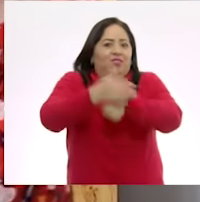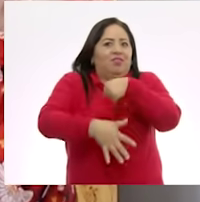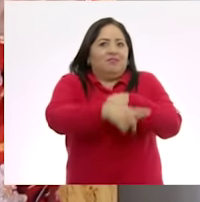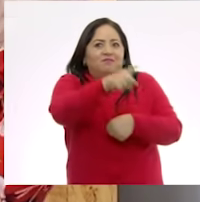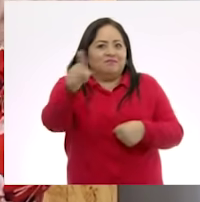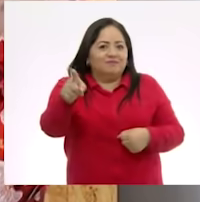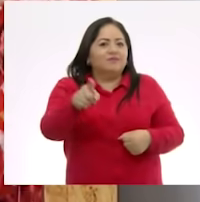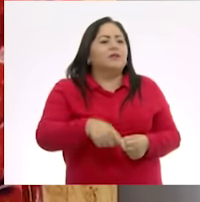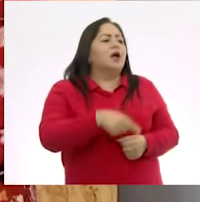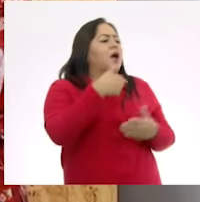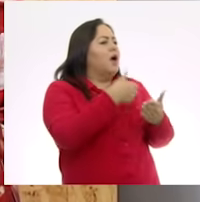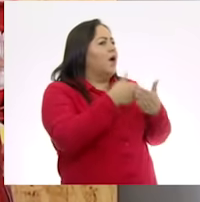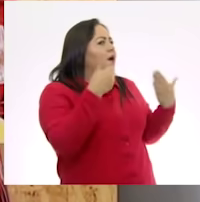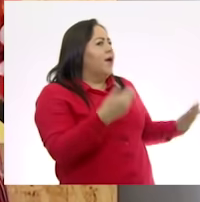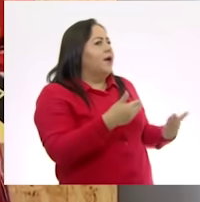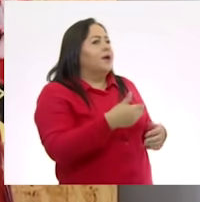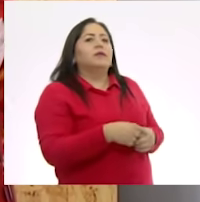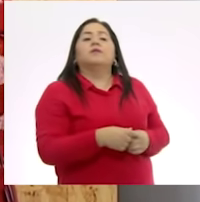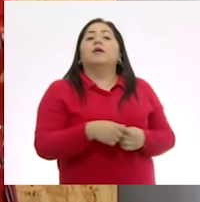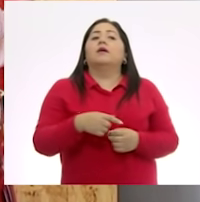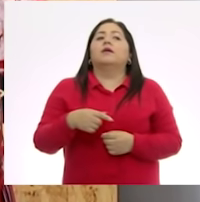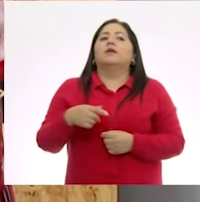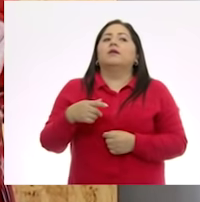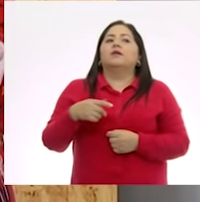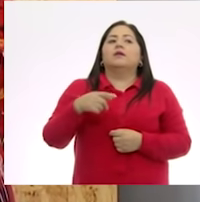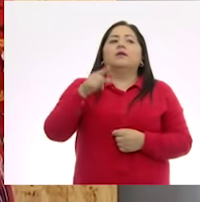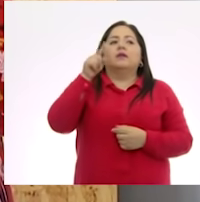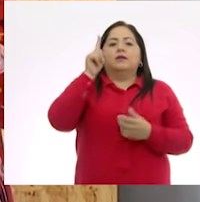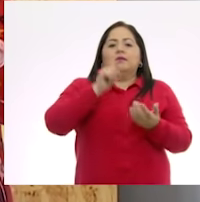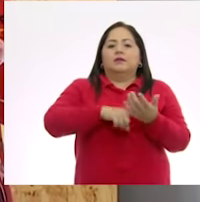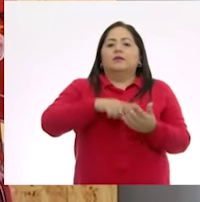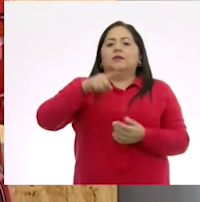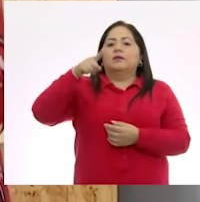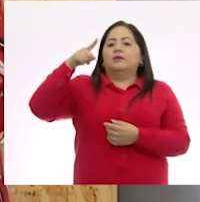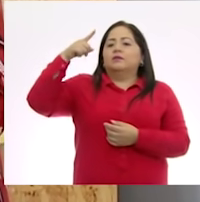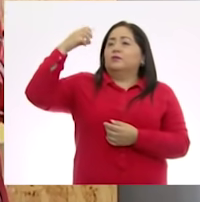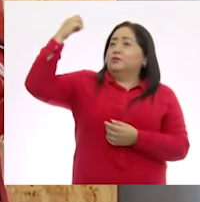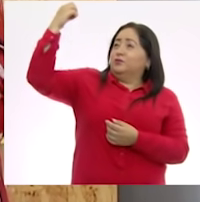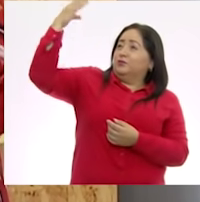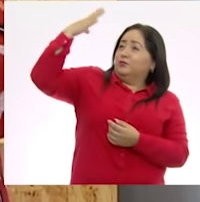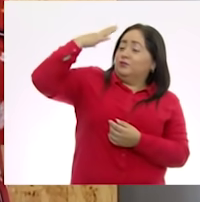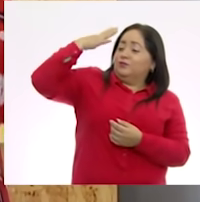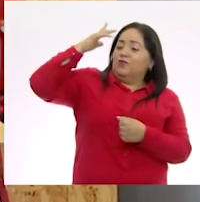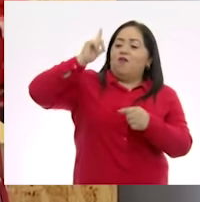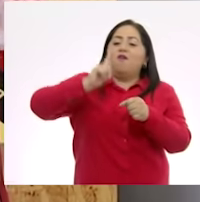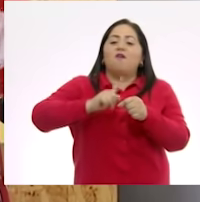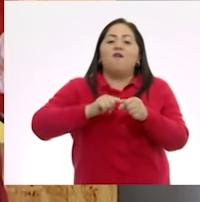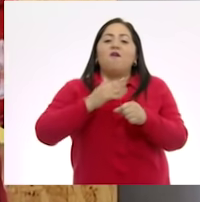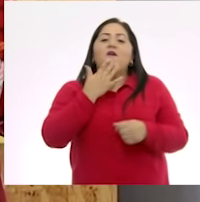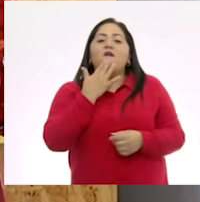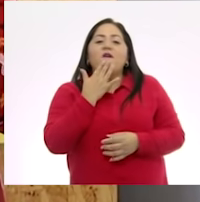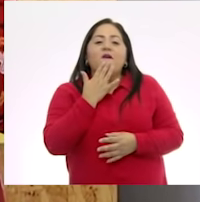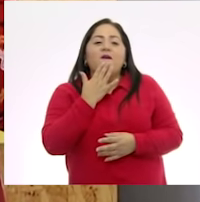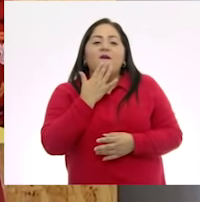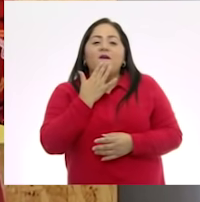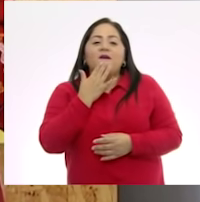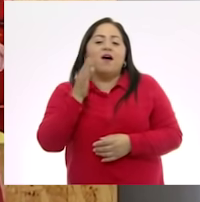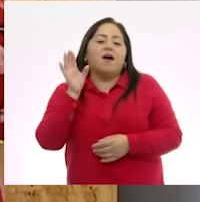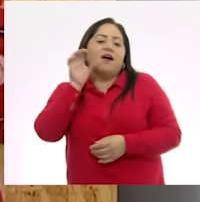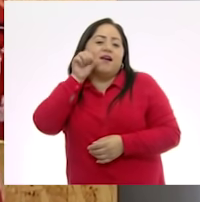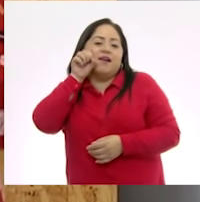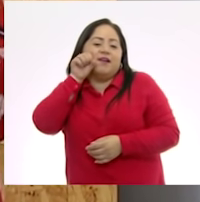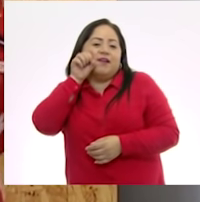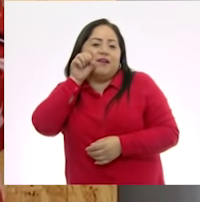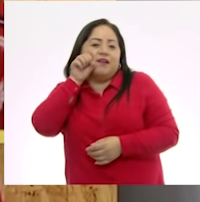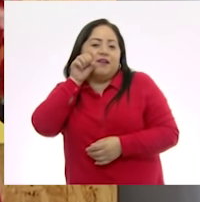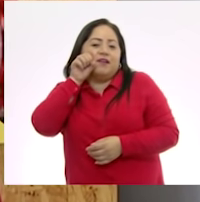sí. A ver, y... I am the sun, my color is tangerine, and